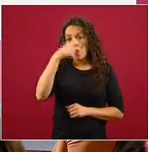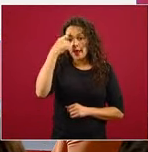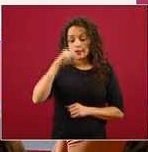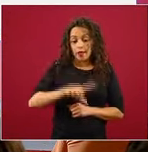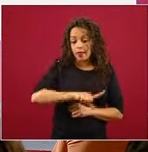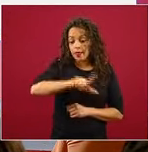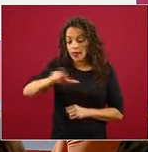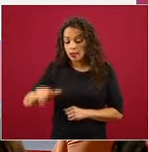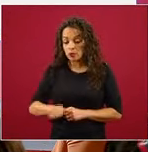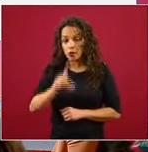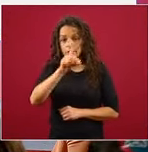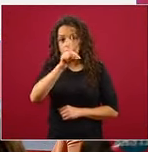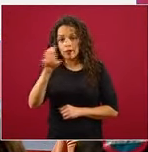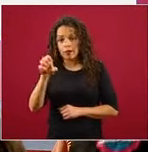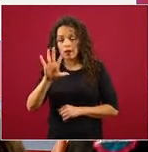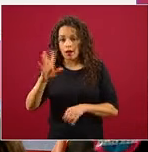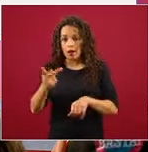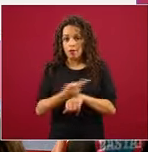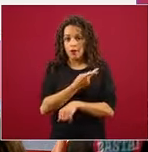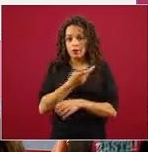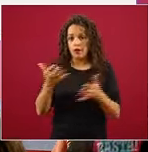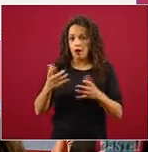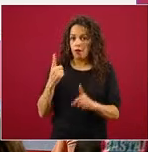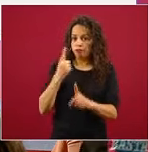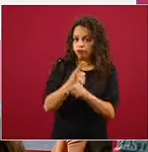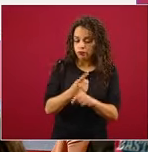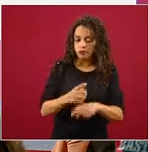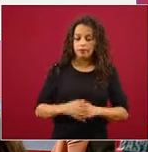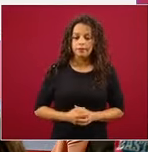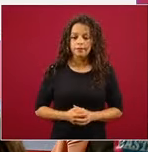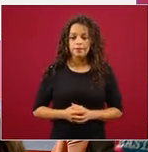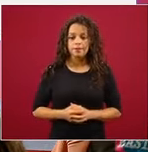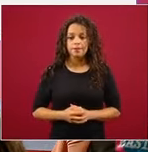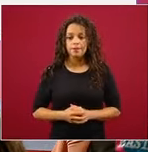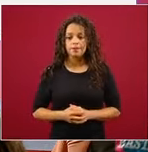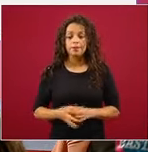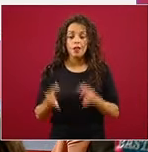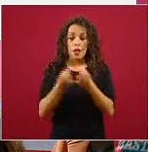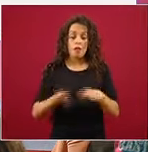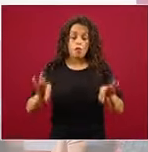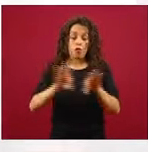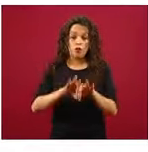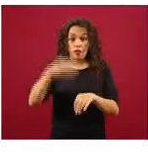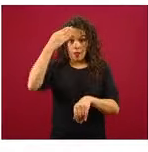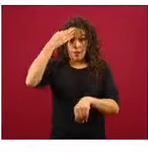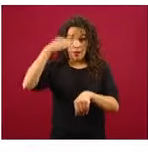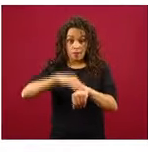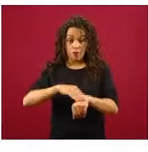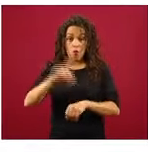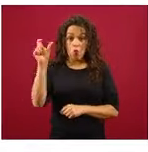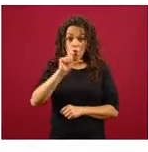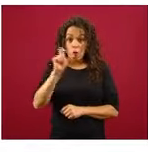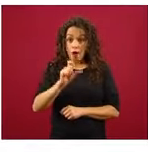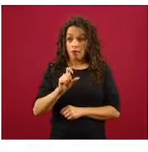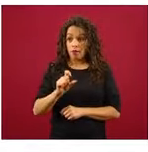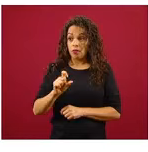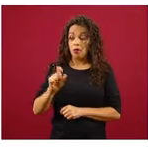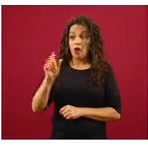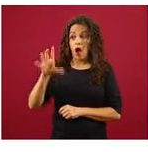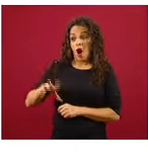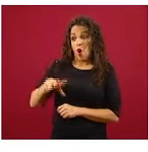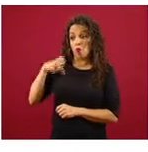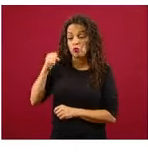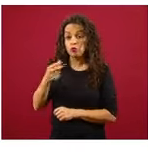Además, es importante recordar que si una mujer queda embarazada por una violación sexual, no tuvo oportunidad